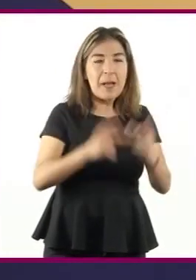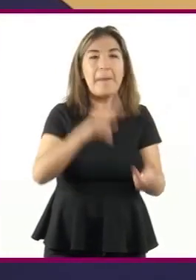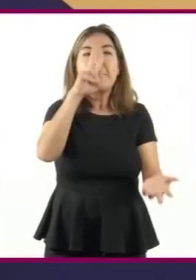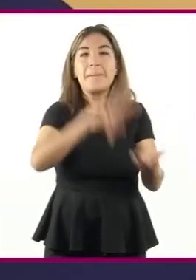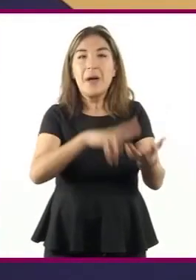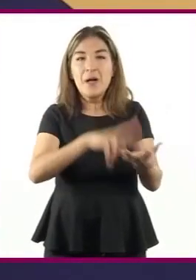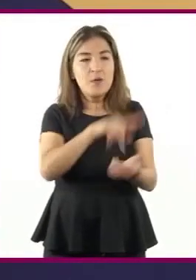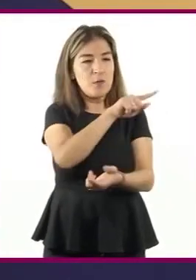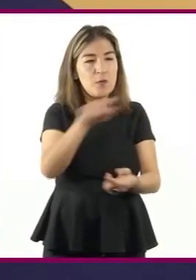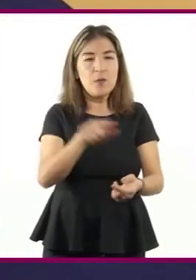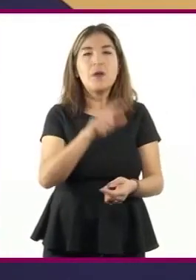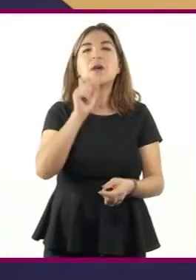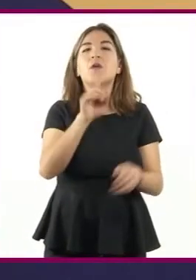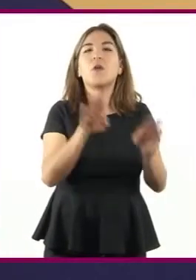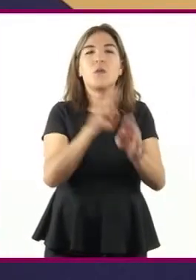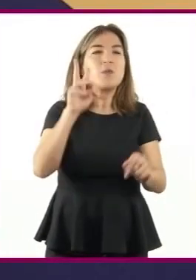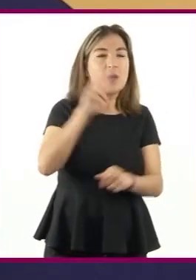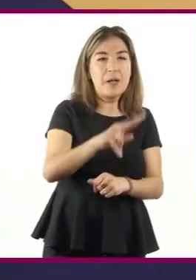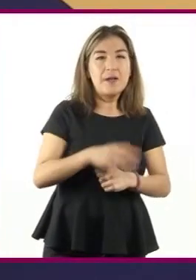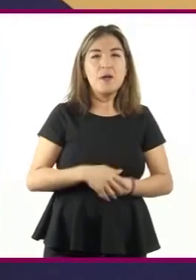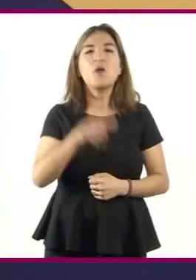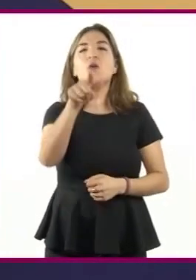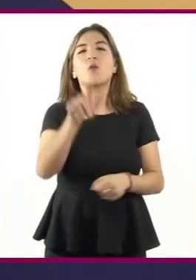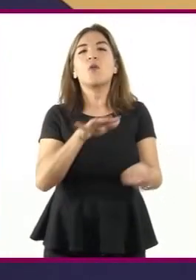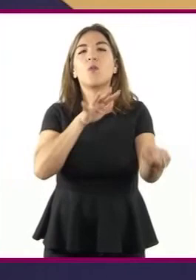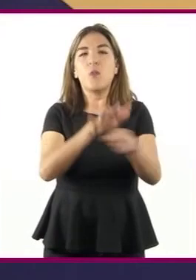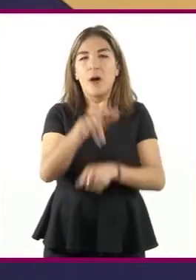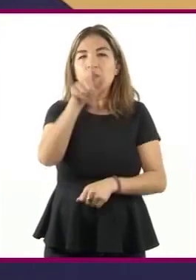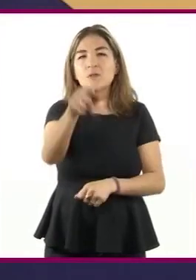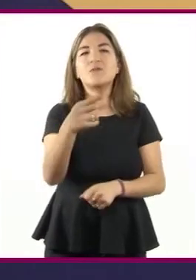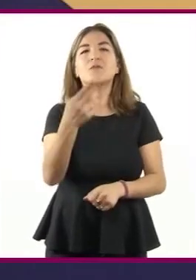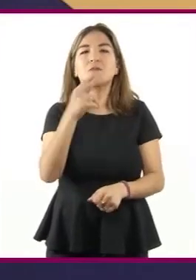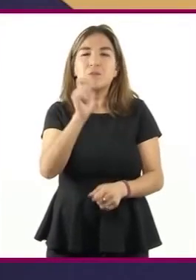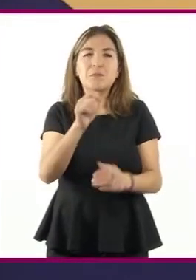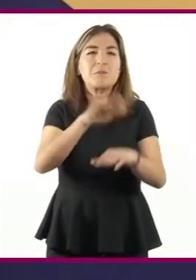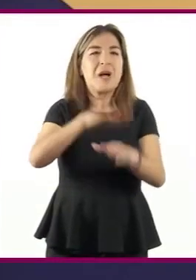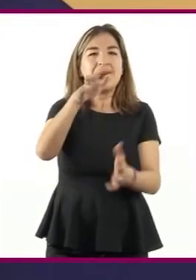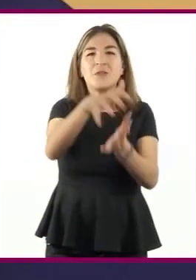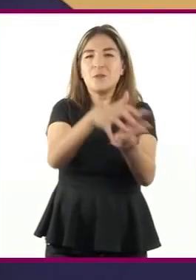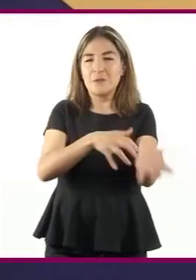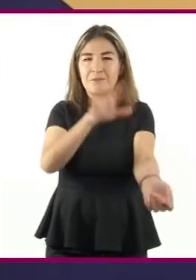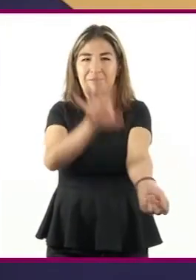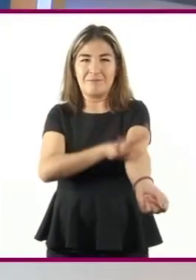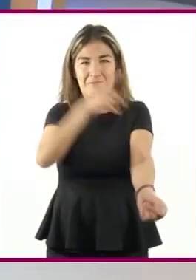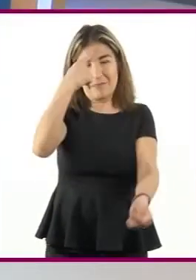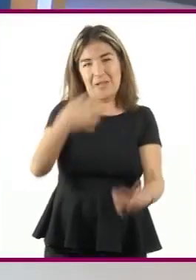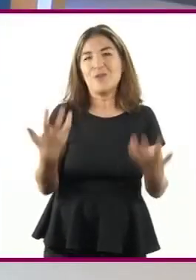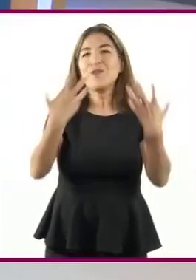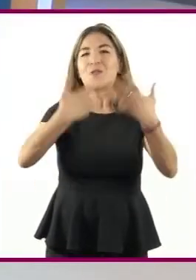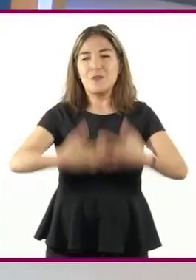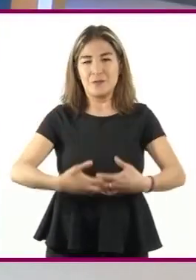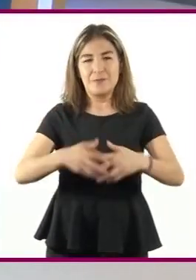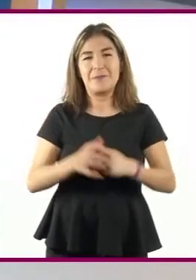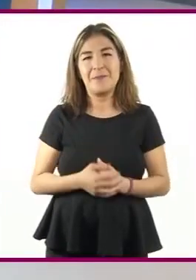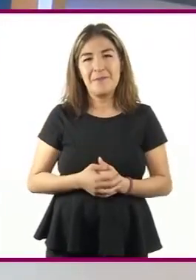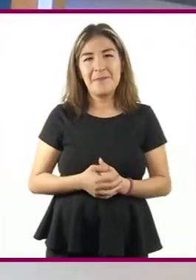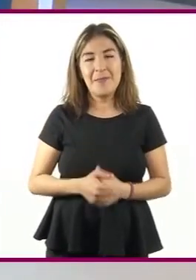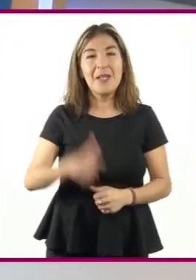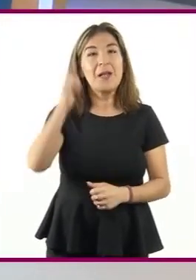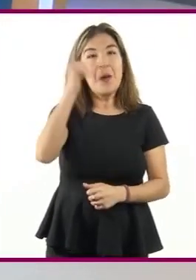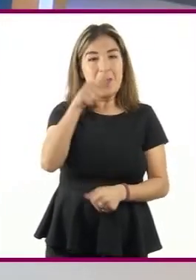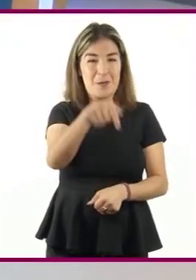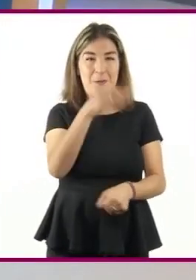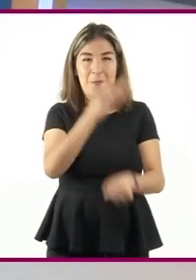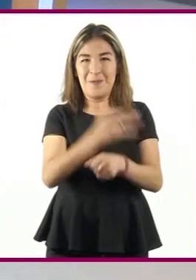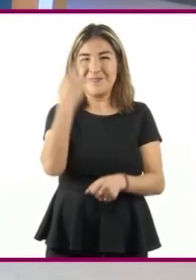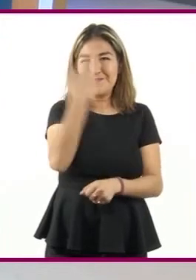consumo energético que indica y cuál es el que utiliza menos energía para funcionar. Esperamos que lo que